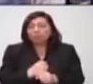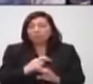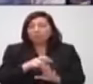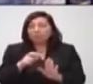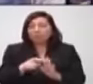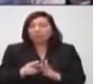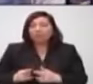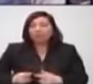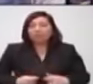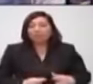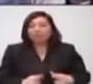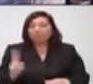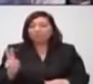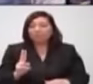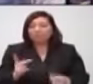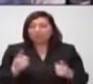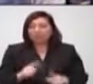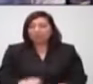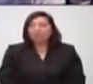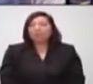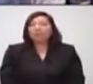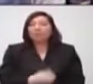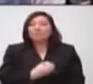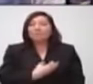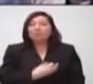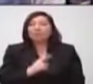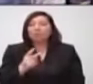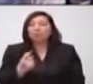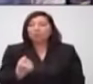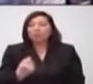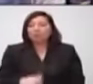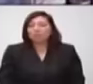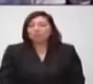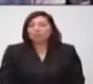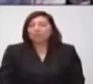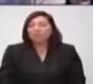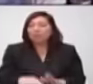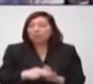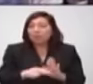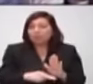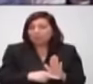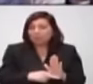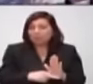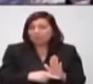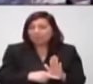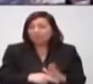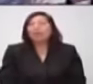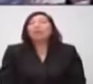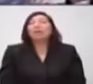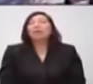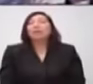proyecto Río Verde. Eso es lo que habían acordado los señores en mayo del 2011. Las normas de APP de ese entonces, que es el decreto